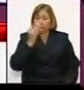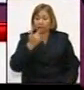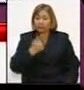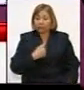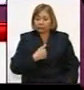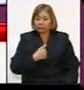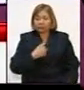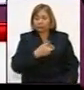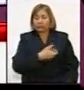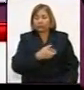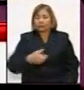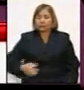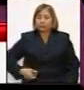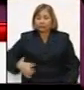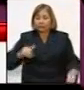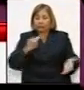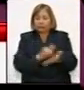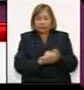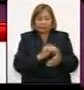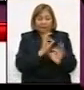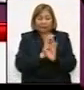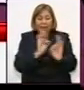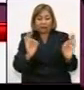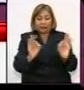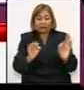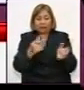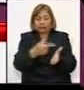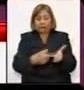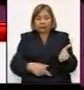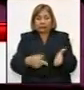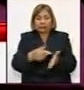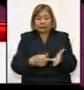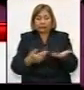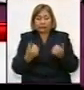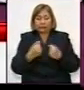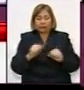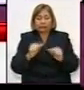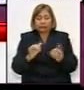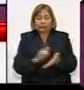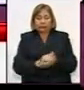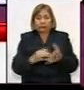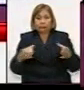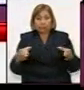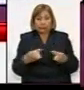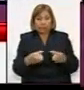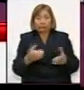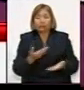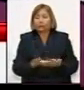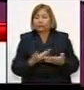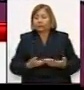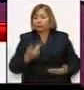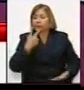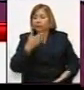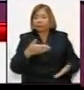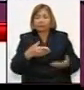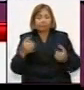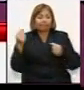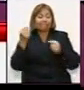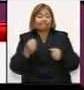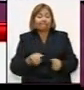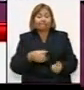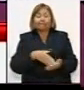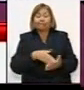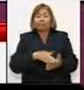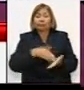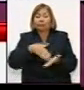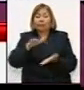Presidenta, que sin eliminar la posibilidad del Congreso de la República, porque esto se llama equilibrio de poderes, de